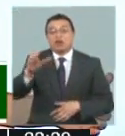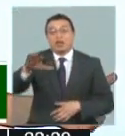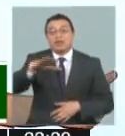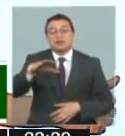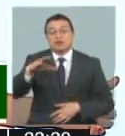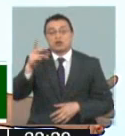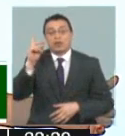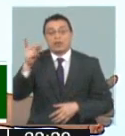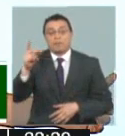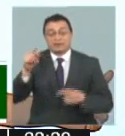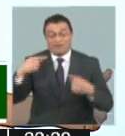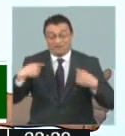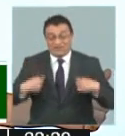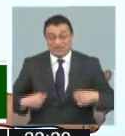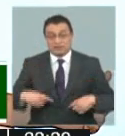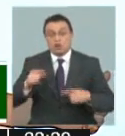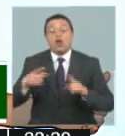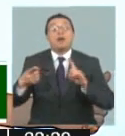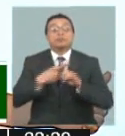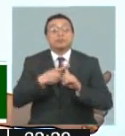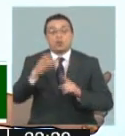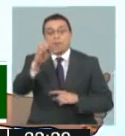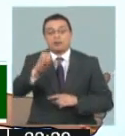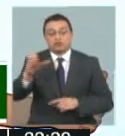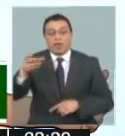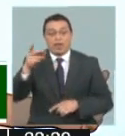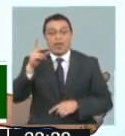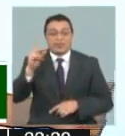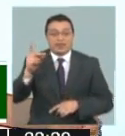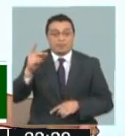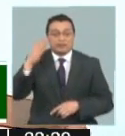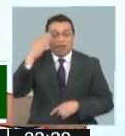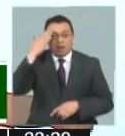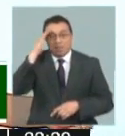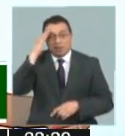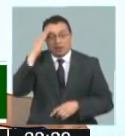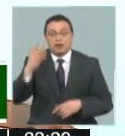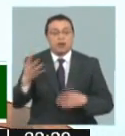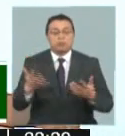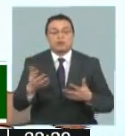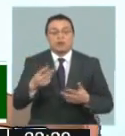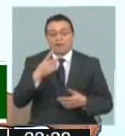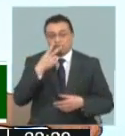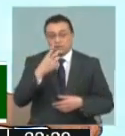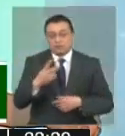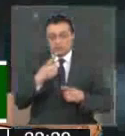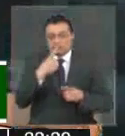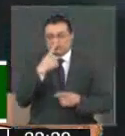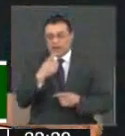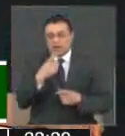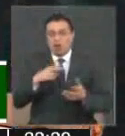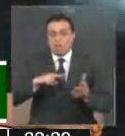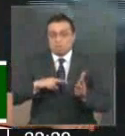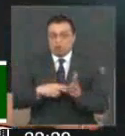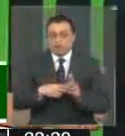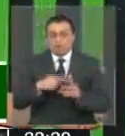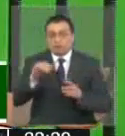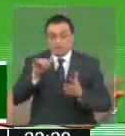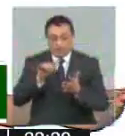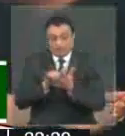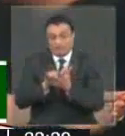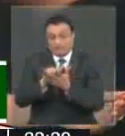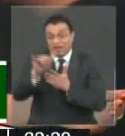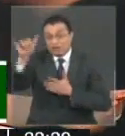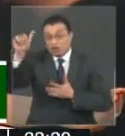yo también me pregunto cuáles son las dificultades que enfrenta en Chile una persona con discapacidad mental, porque hemos visto serios problemas, por ejemplo, para que líneas aéreas,